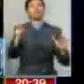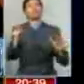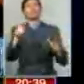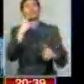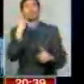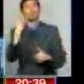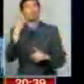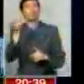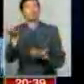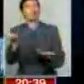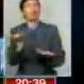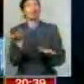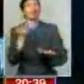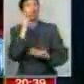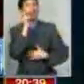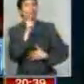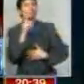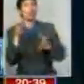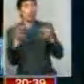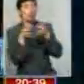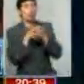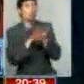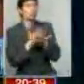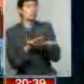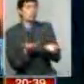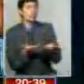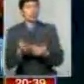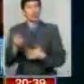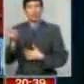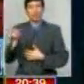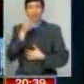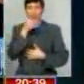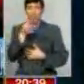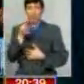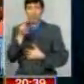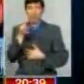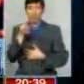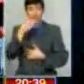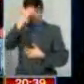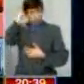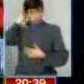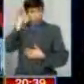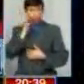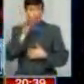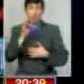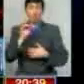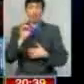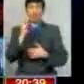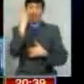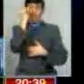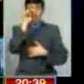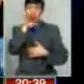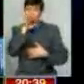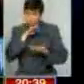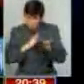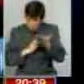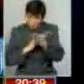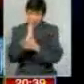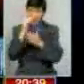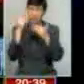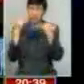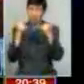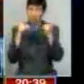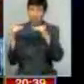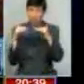fue buena, muy buena en los primeros 30 minutos del partido, donde sometimos muy